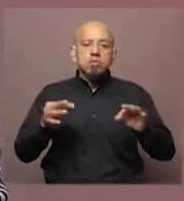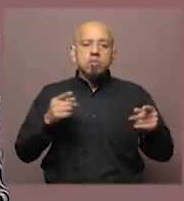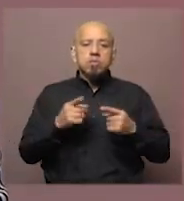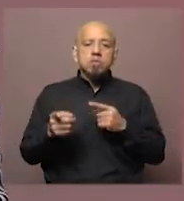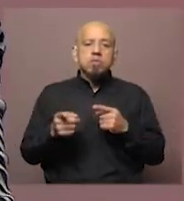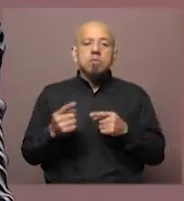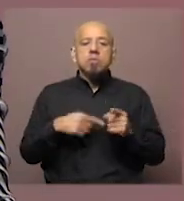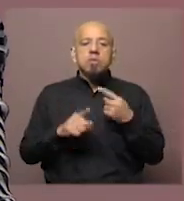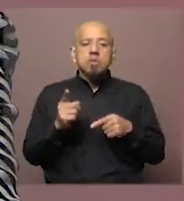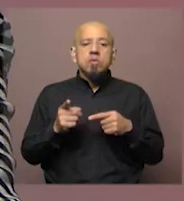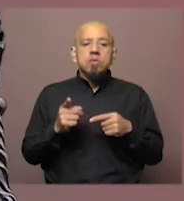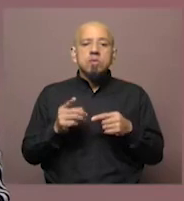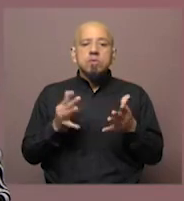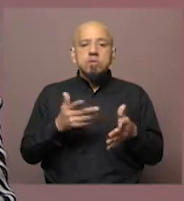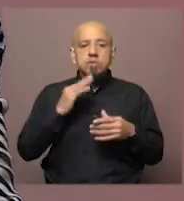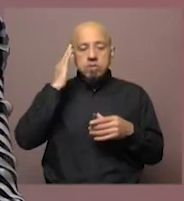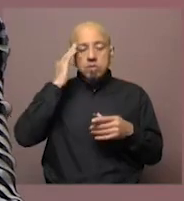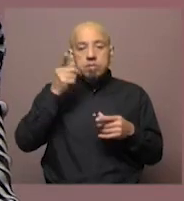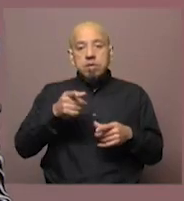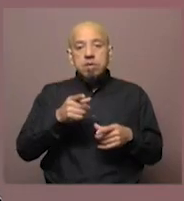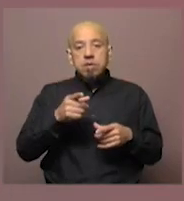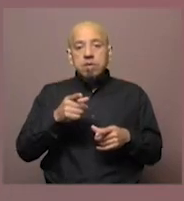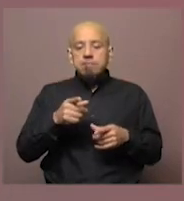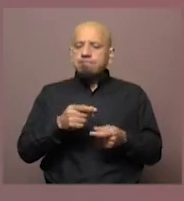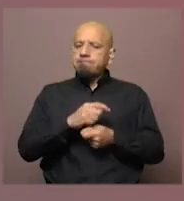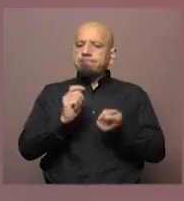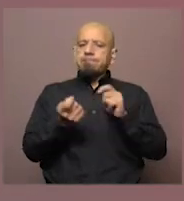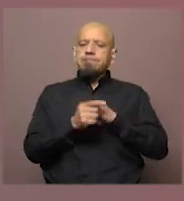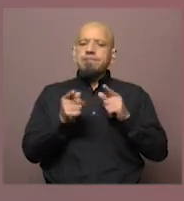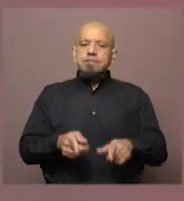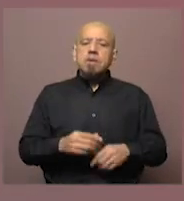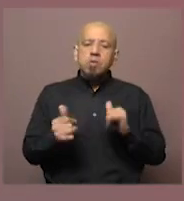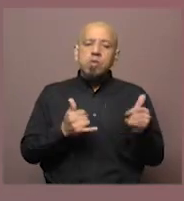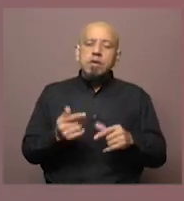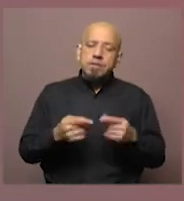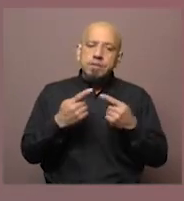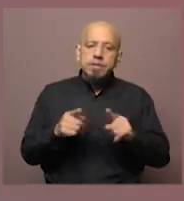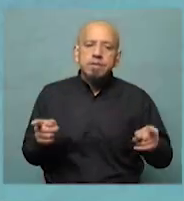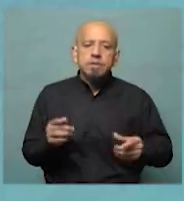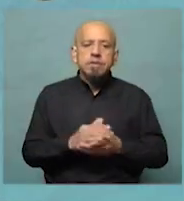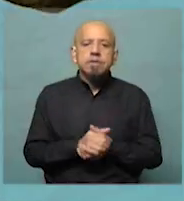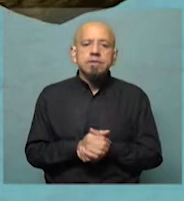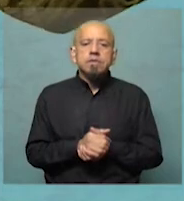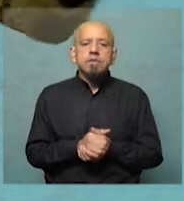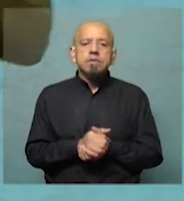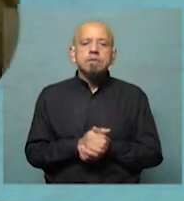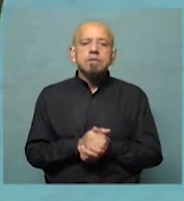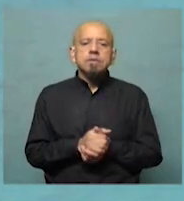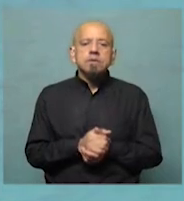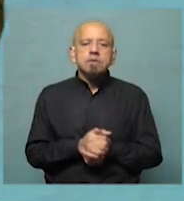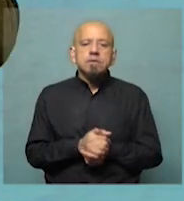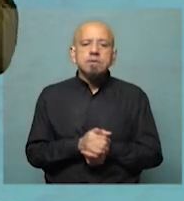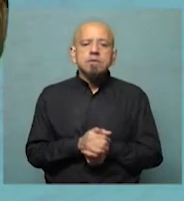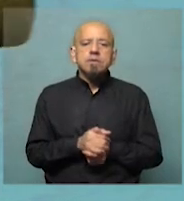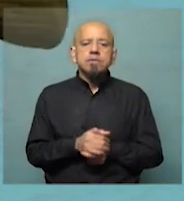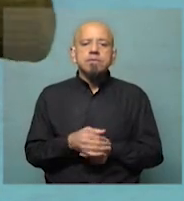terribles, pero está bueno mirarlas para poder transformarlas, ¿no? O sea, hoy por hoy jugar a otras cosas también. A Serrina Serrán, ¿no? Sí. Que todo, no sé,